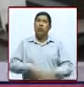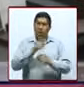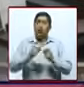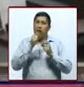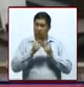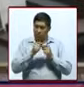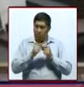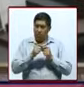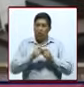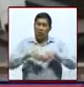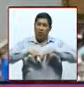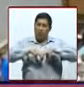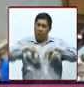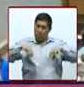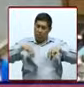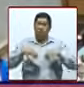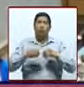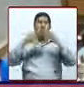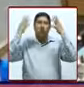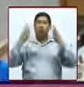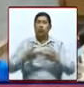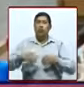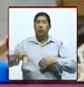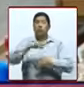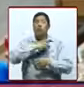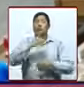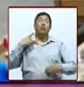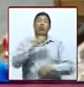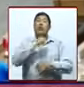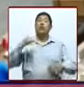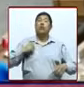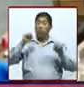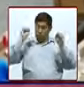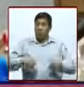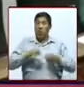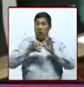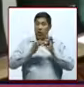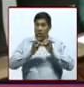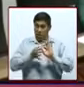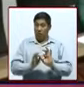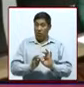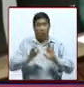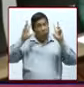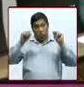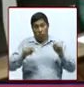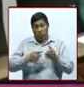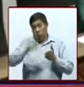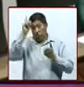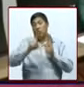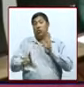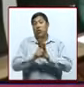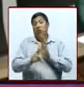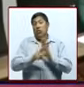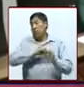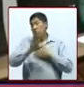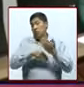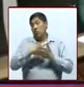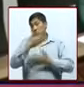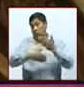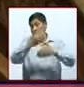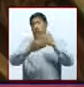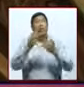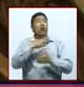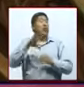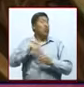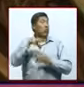Precisamente la división que se está viendo y muy marcada en la Asamblea Legislativa, ¿cree usted que va a permitir que se apruebe este proyecto de ley por todo lo que está pasando,